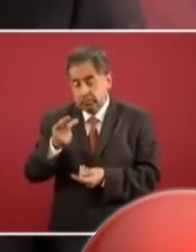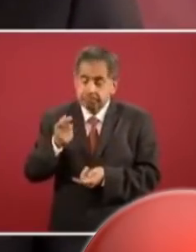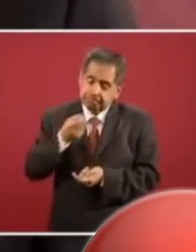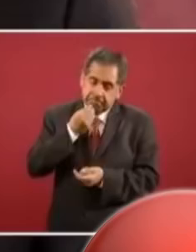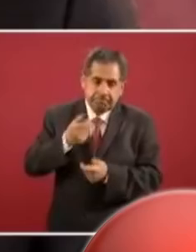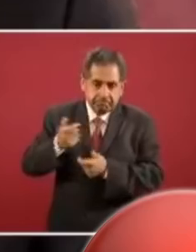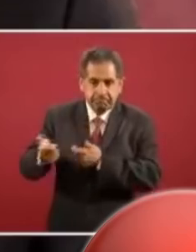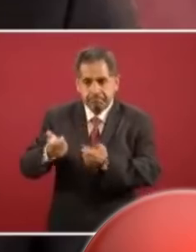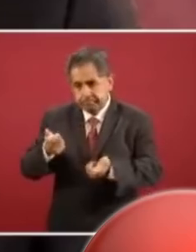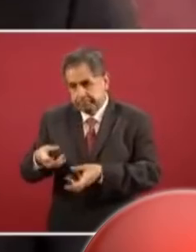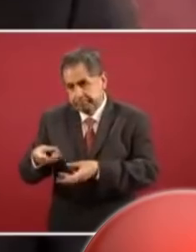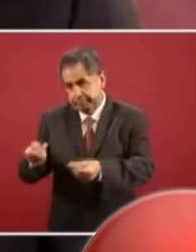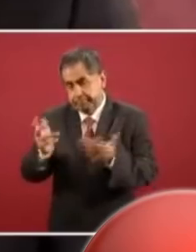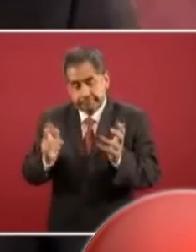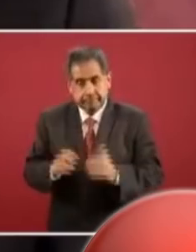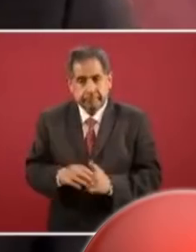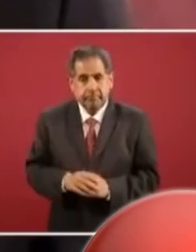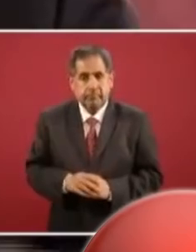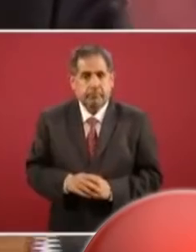necesarios,